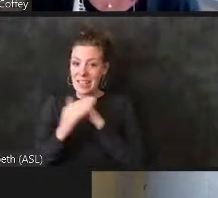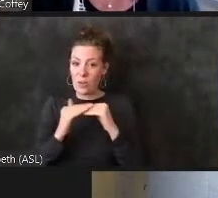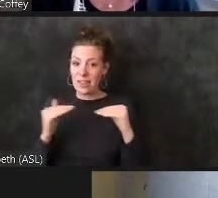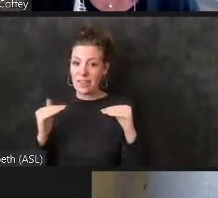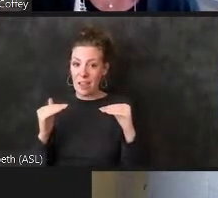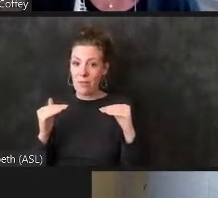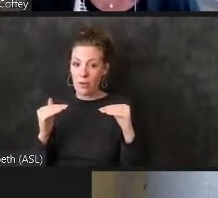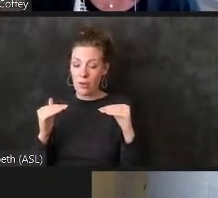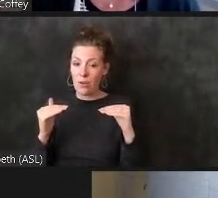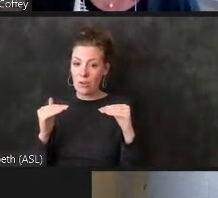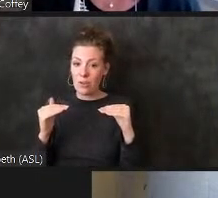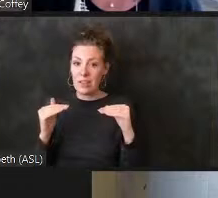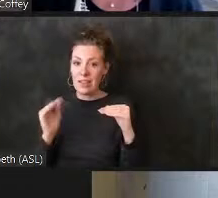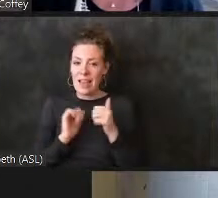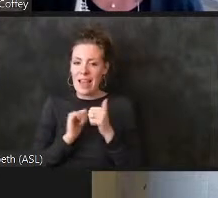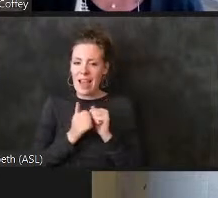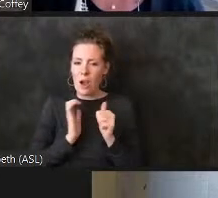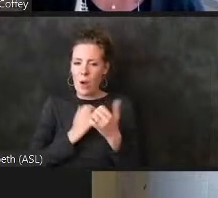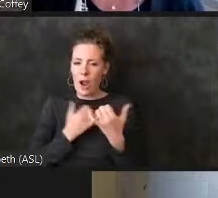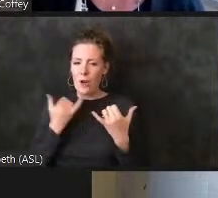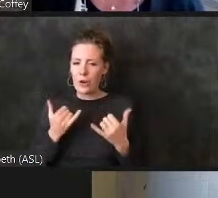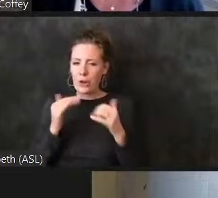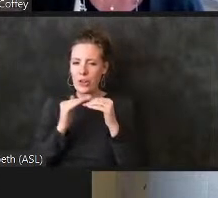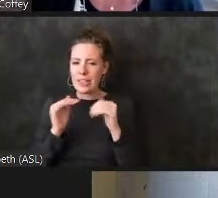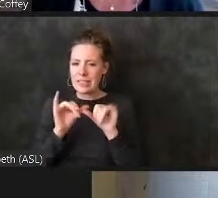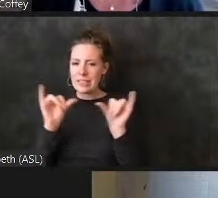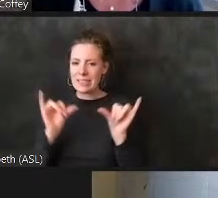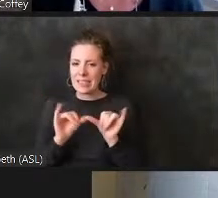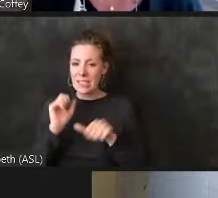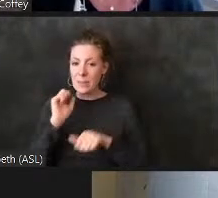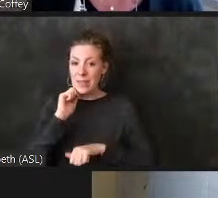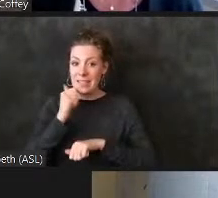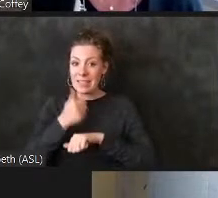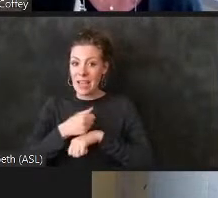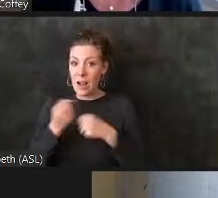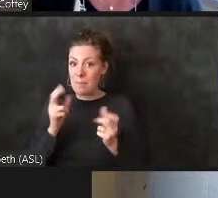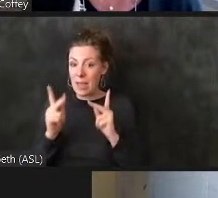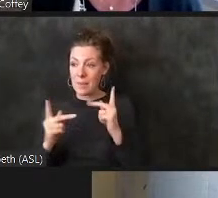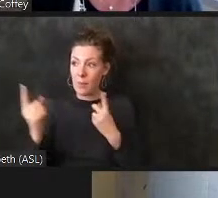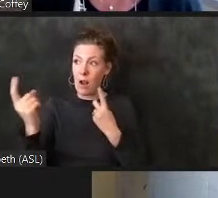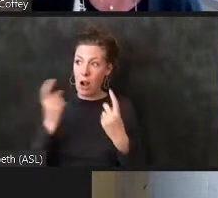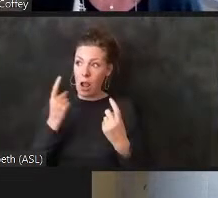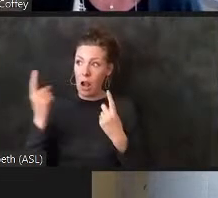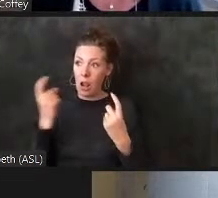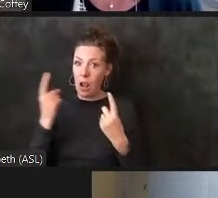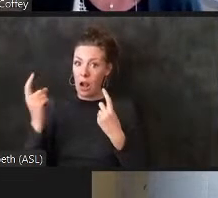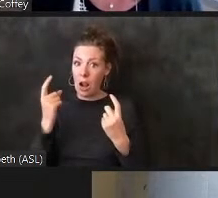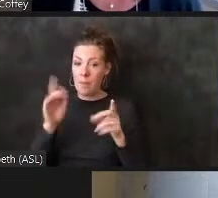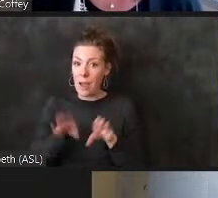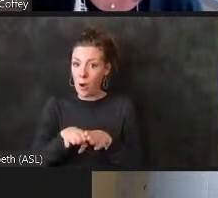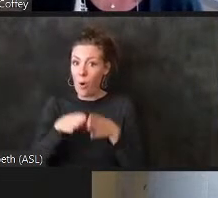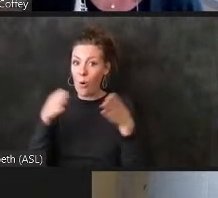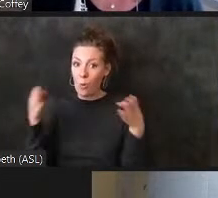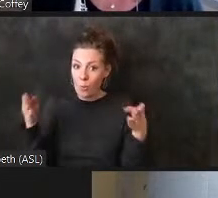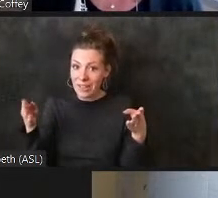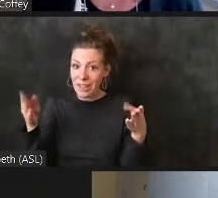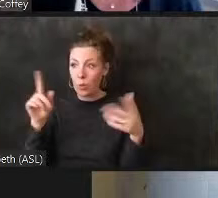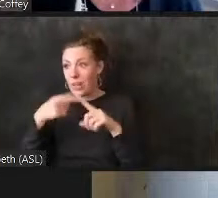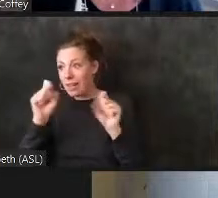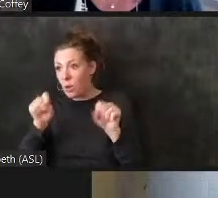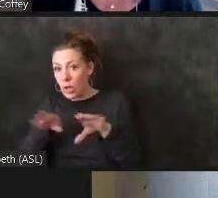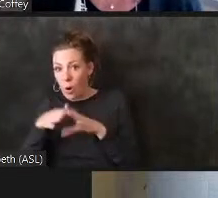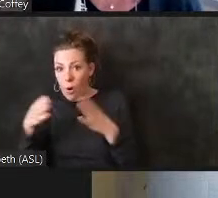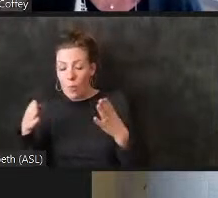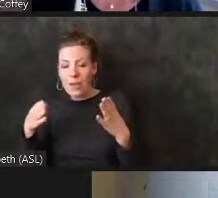nivel del condado y del estado, cómo nuestro sistema de diferentes gotas está puesto para de cómo vamos a